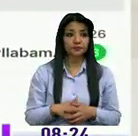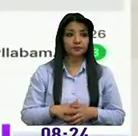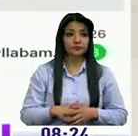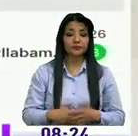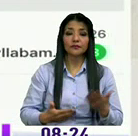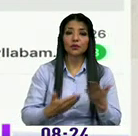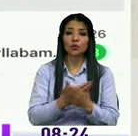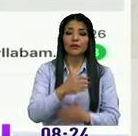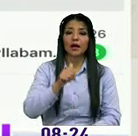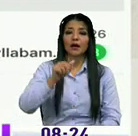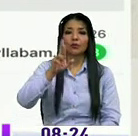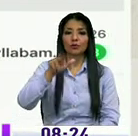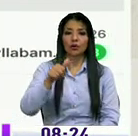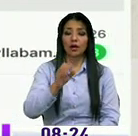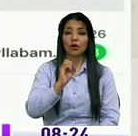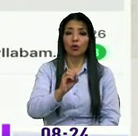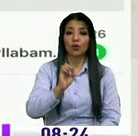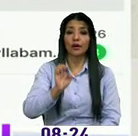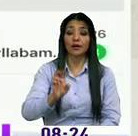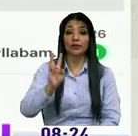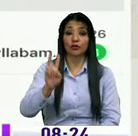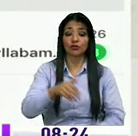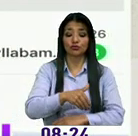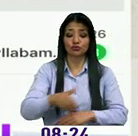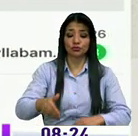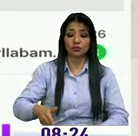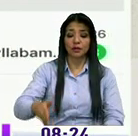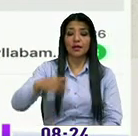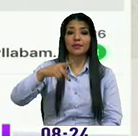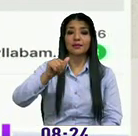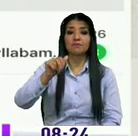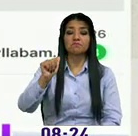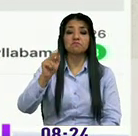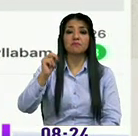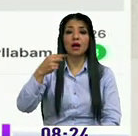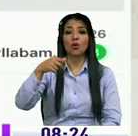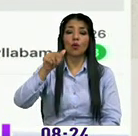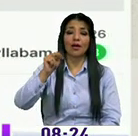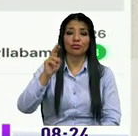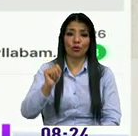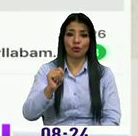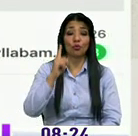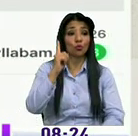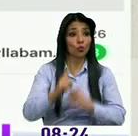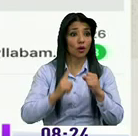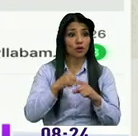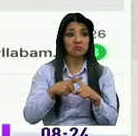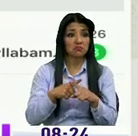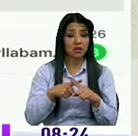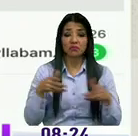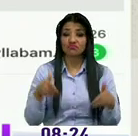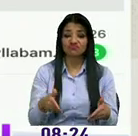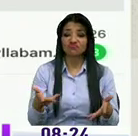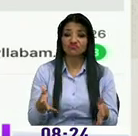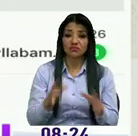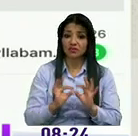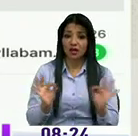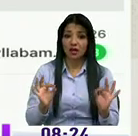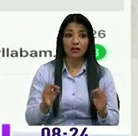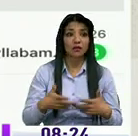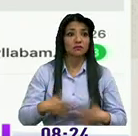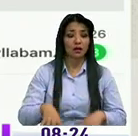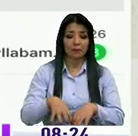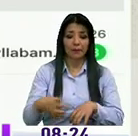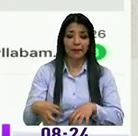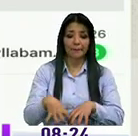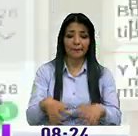Aurora, calle OE2 y Arturo Tipanguano, está ya año y medio y nadie da oídos y sigue saliendo los adoquines.